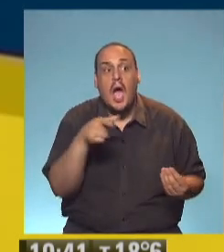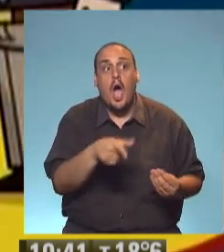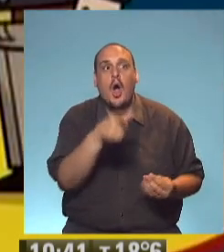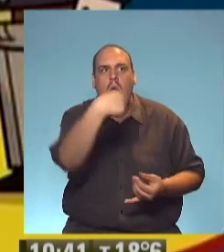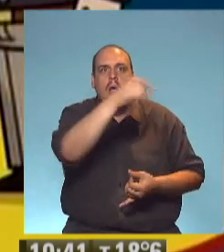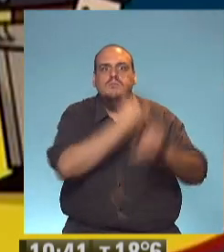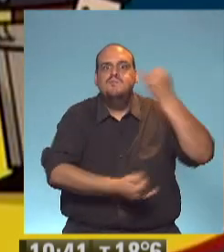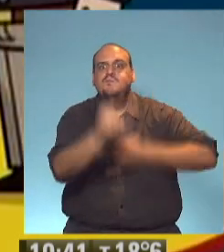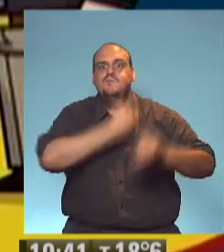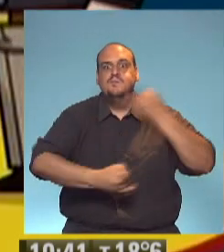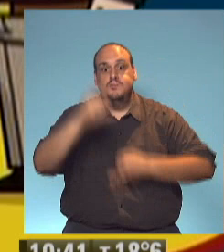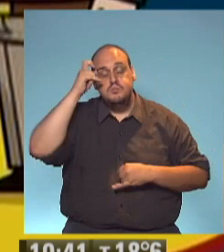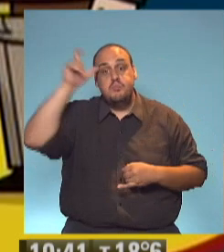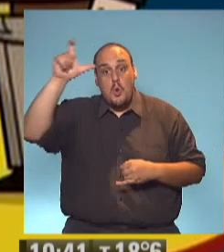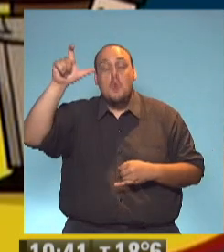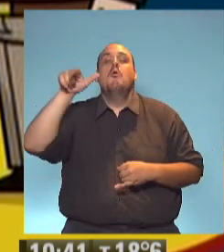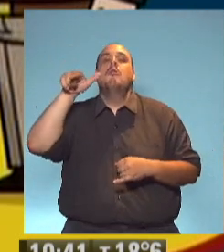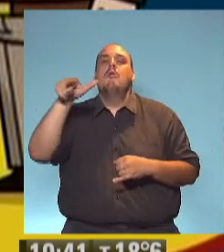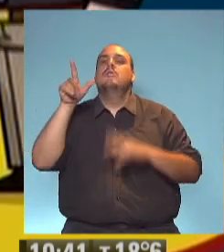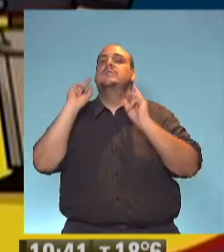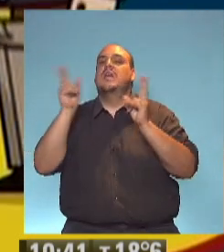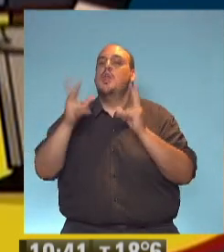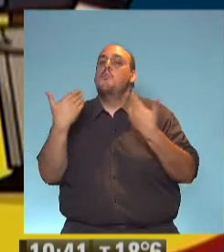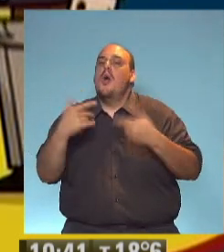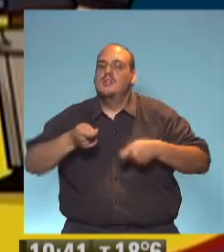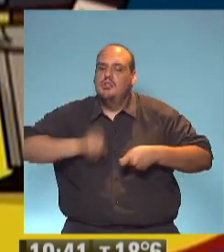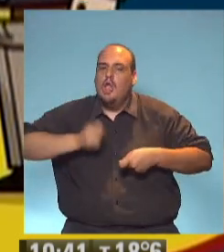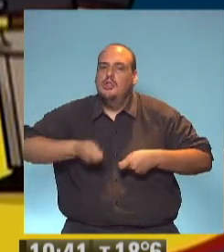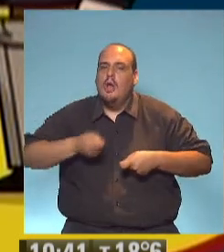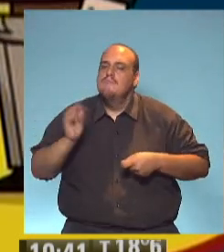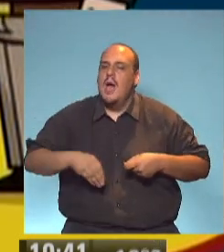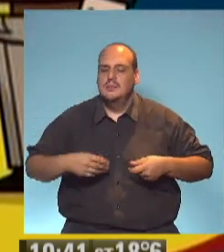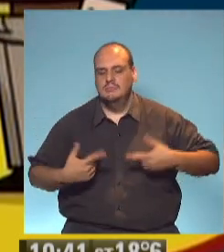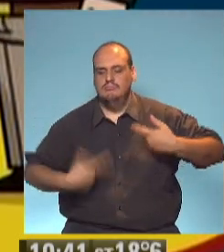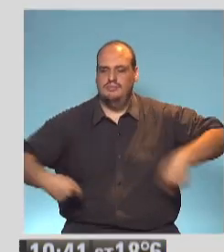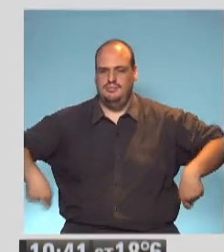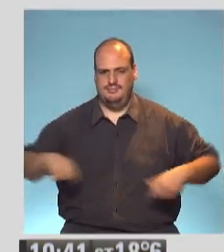de música, quizás la seño me deje tocar algo más que el toc-toc.